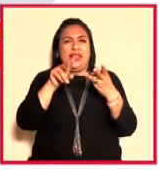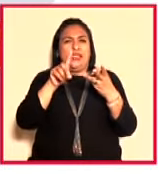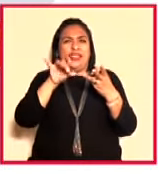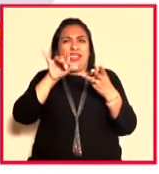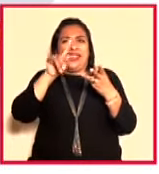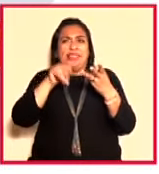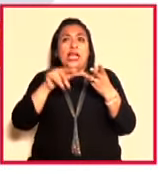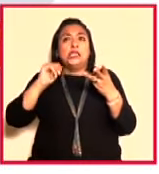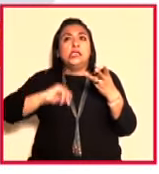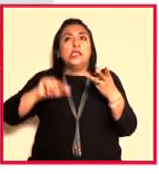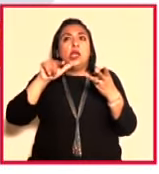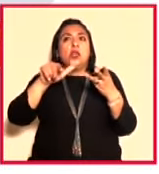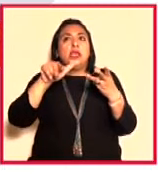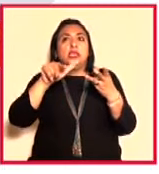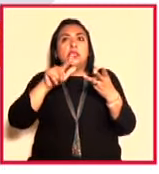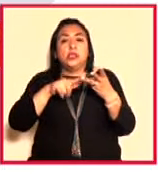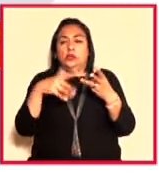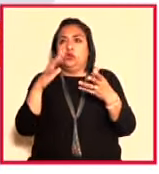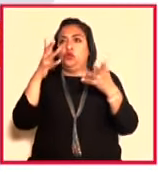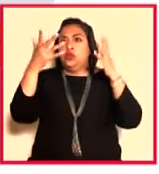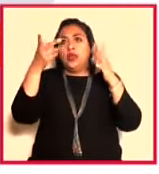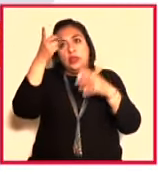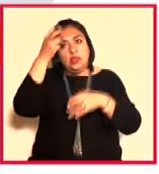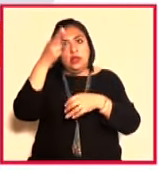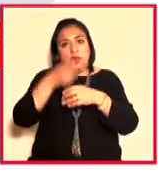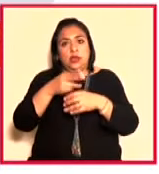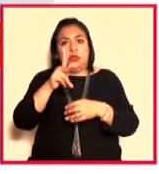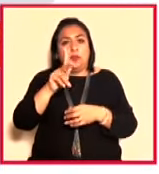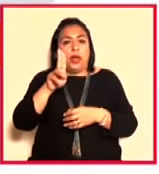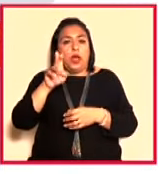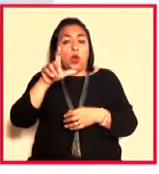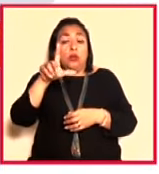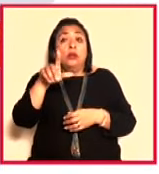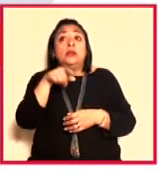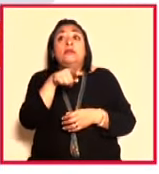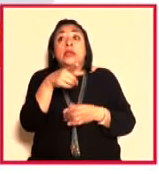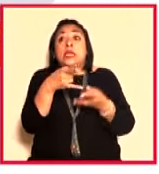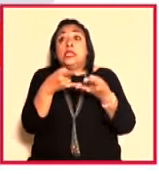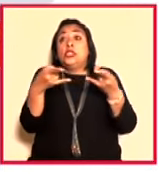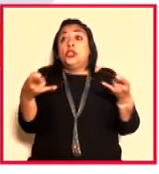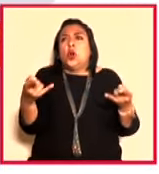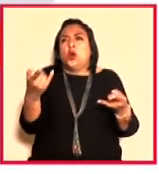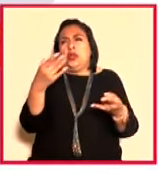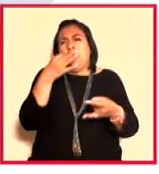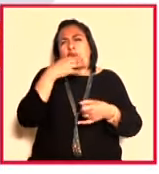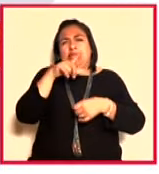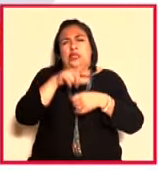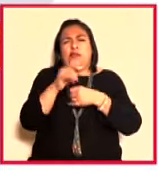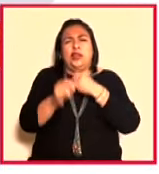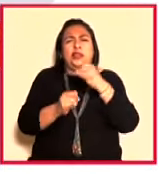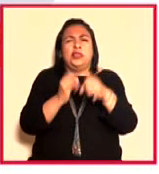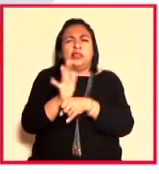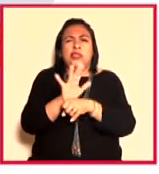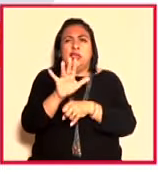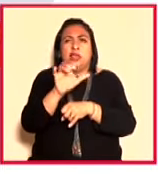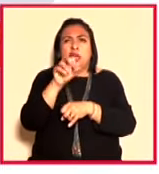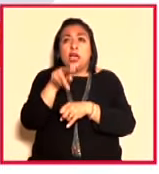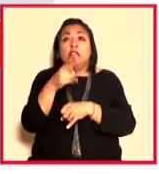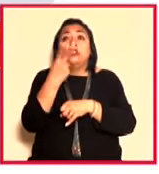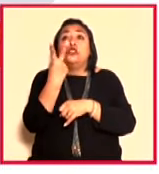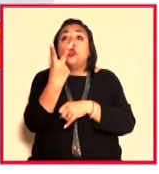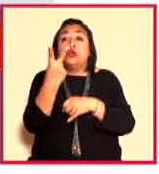siglo XVII, polémica, del director Paul Verhoeven, ¿no? Es una historia que se estrenó en el Festival Internacional de Cine de Cannes sobre dos monjas